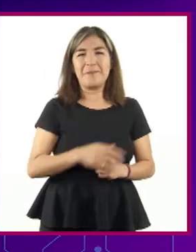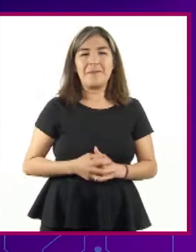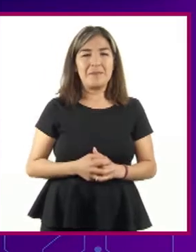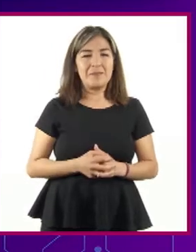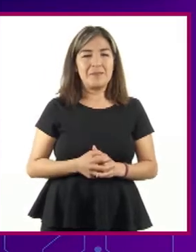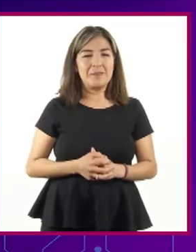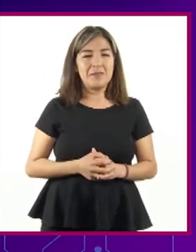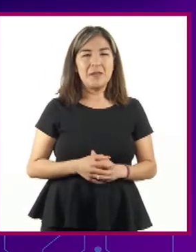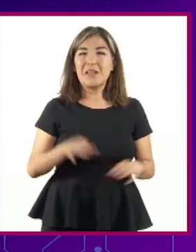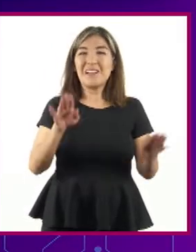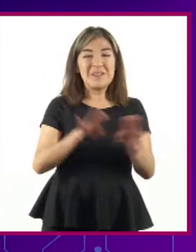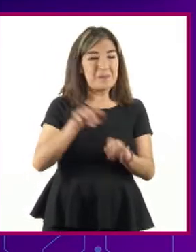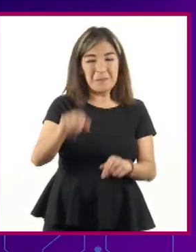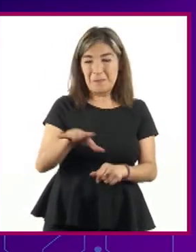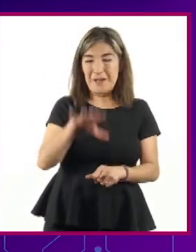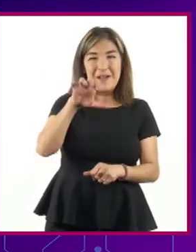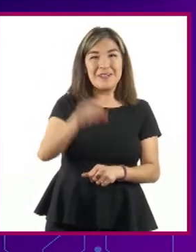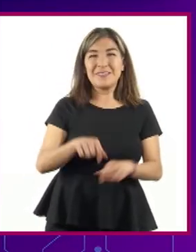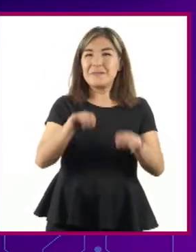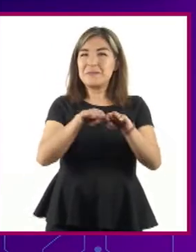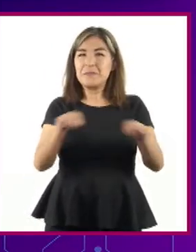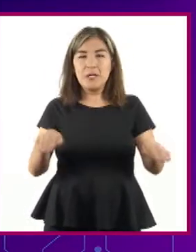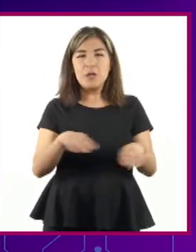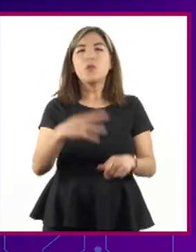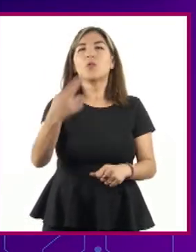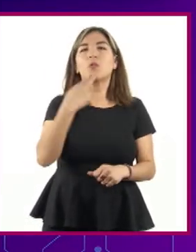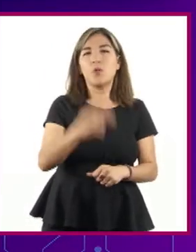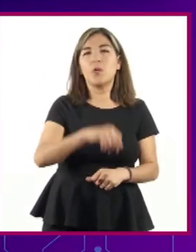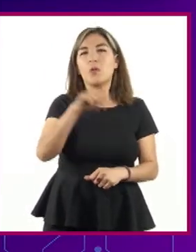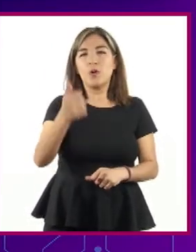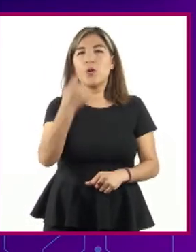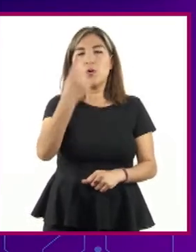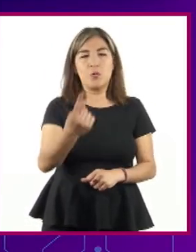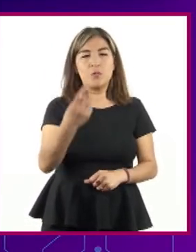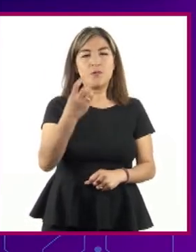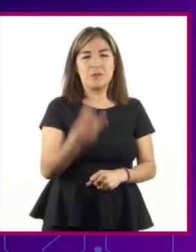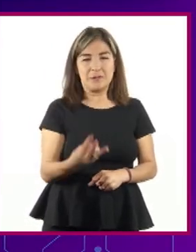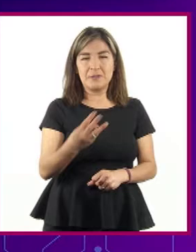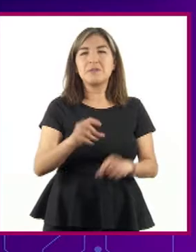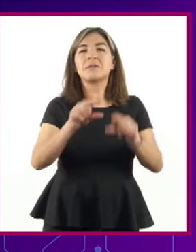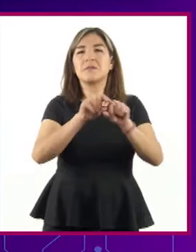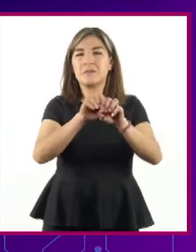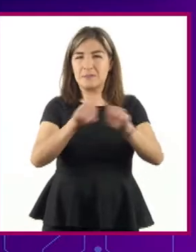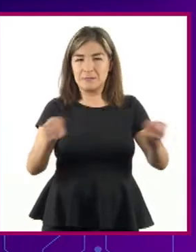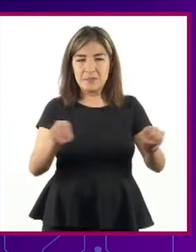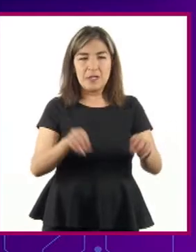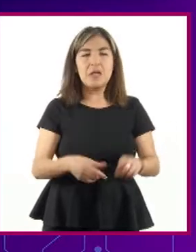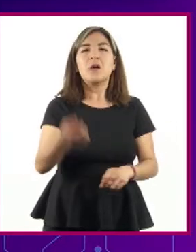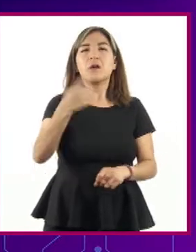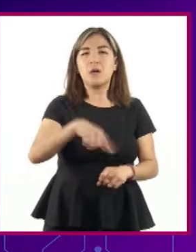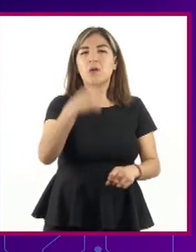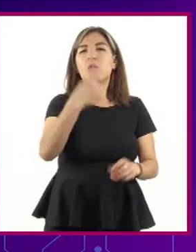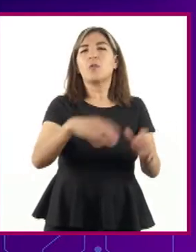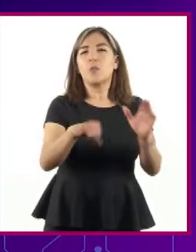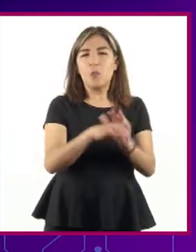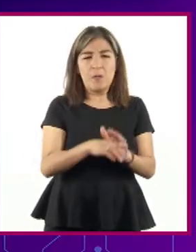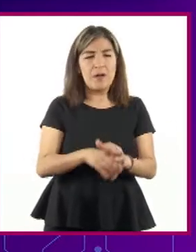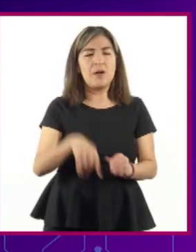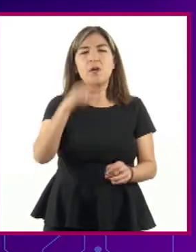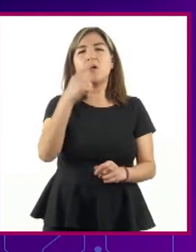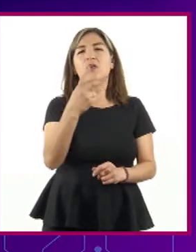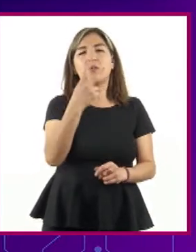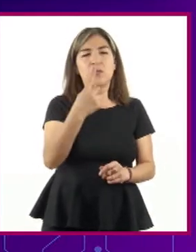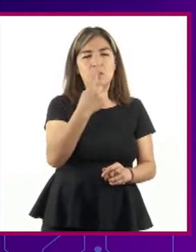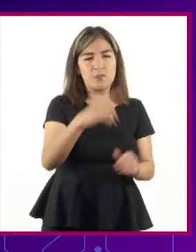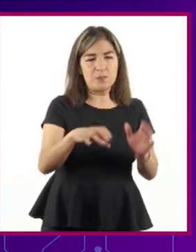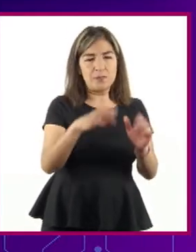esta no alcanzaba para medir, utilizaba una que medía un tercio de vara. También podían hacerse varas de un cuarto, un